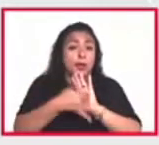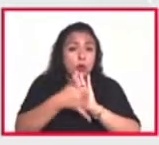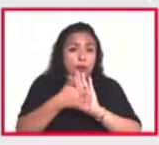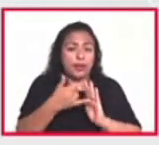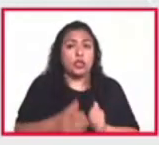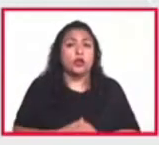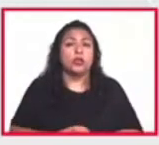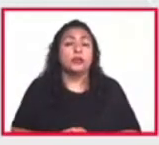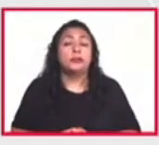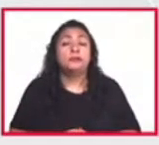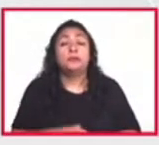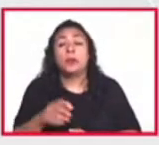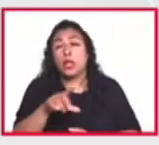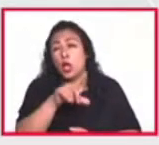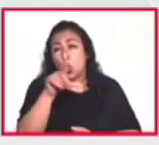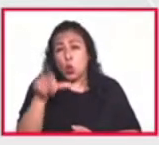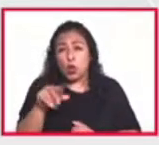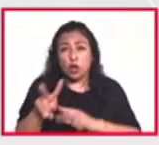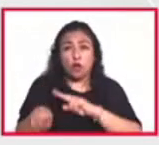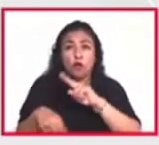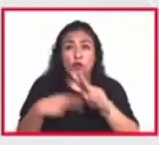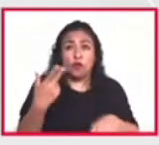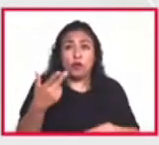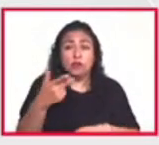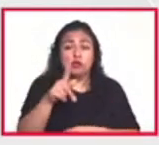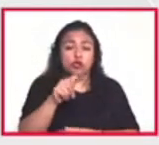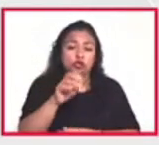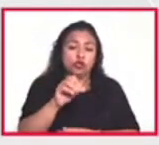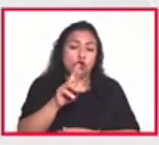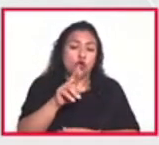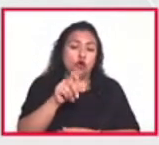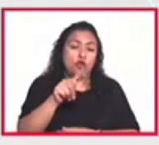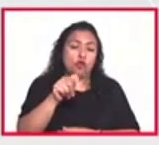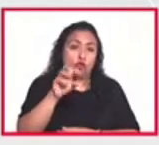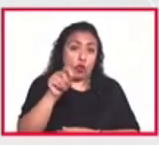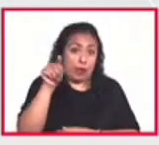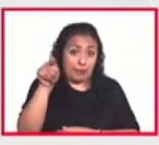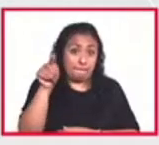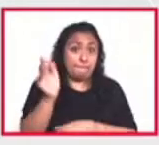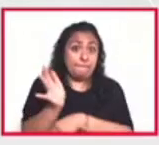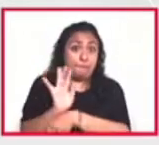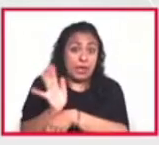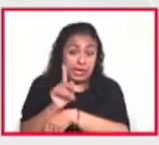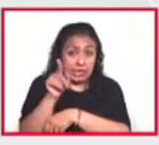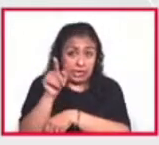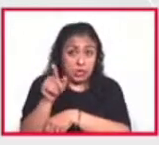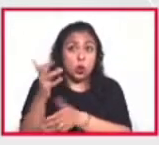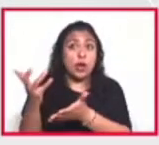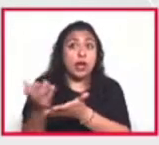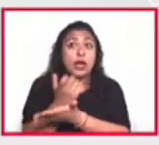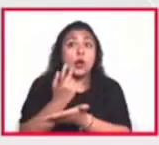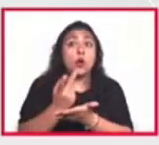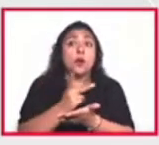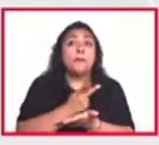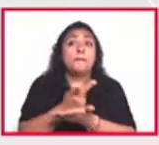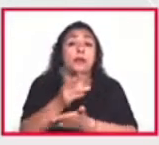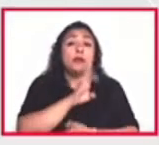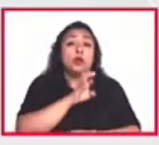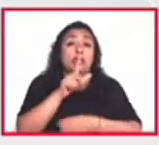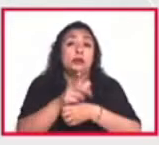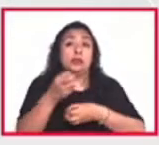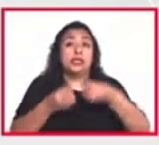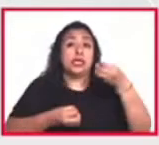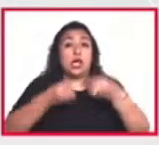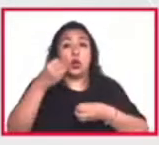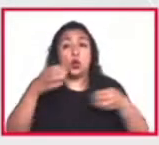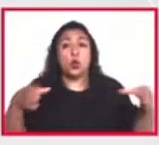Y luego fuimos a Hot Dogs, a Toronto, y ahí la película ganó el premio especial del jurado en la